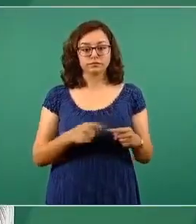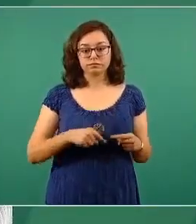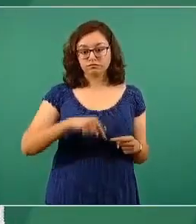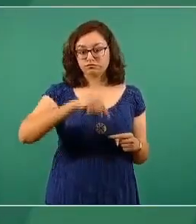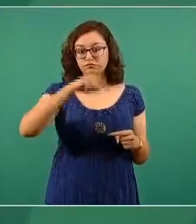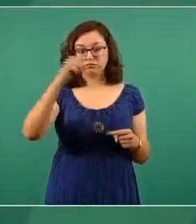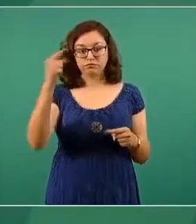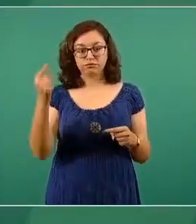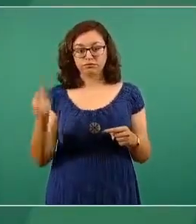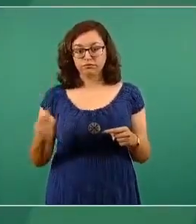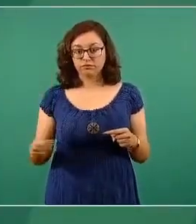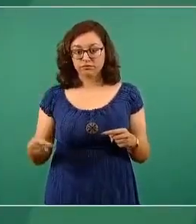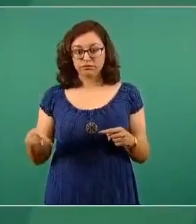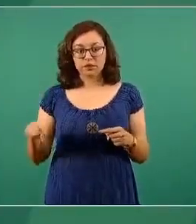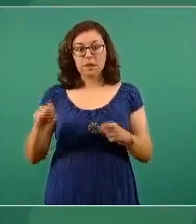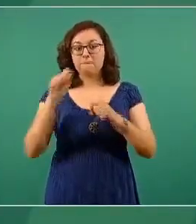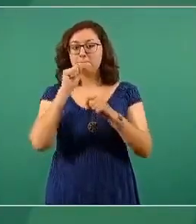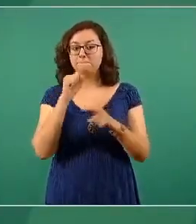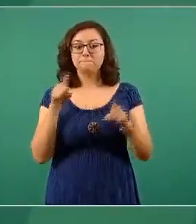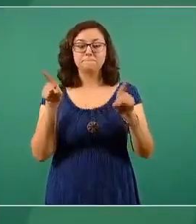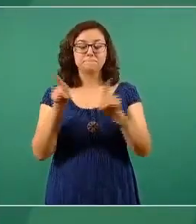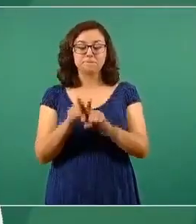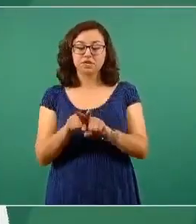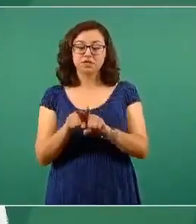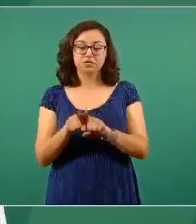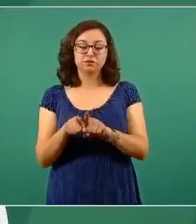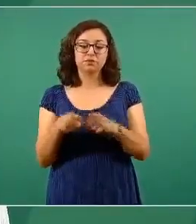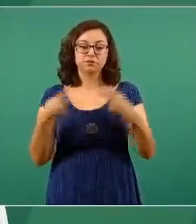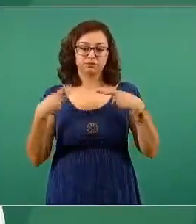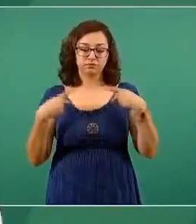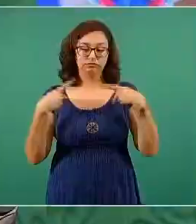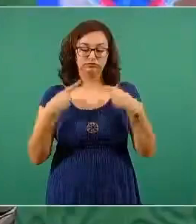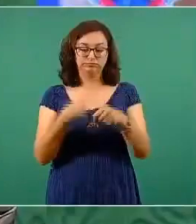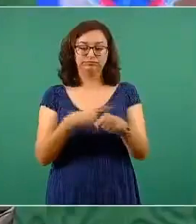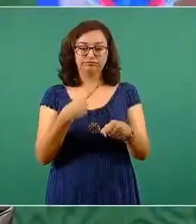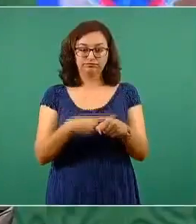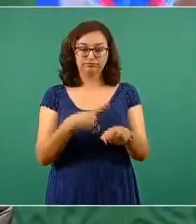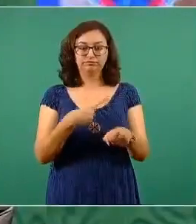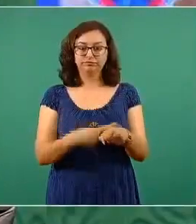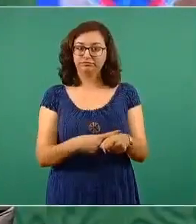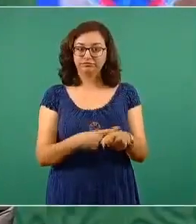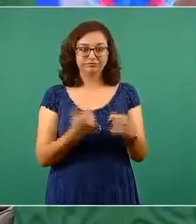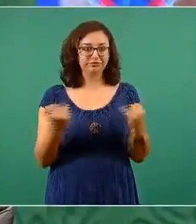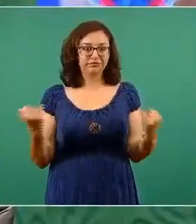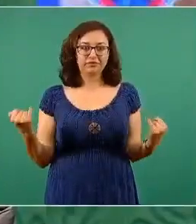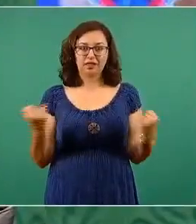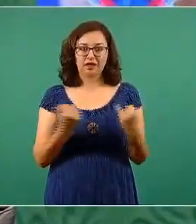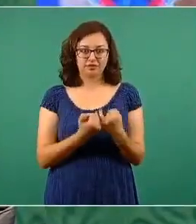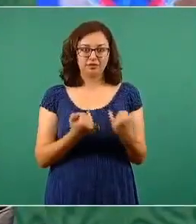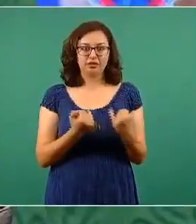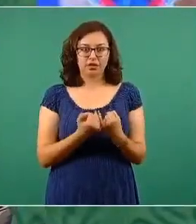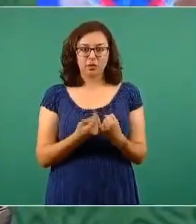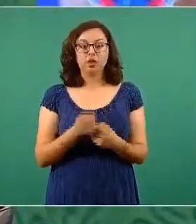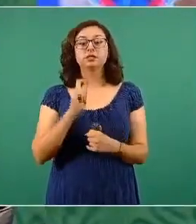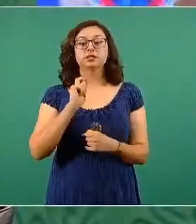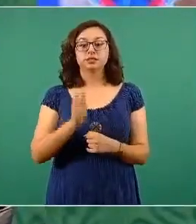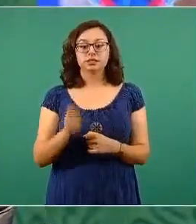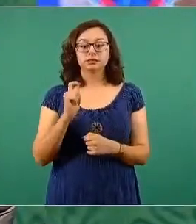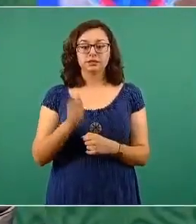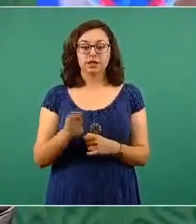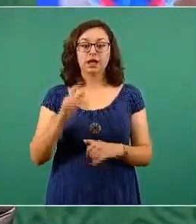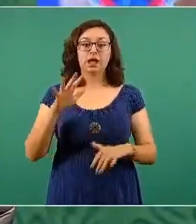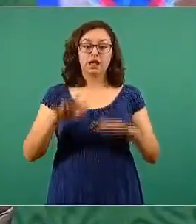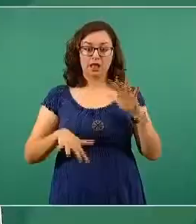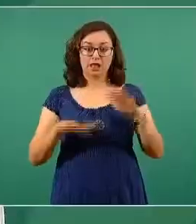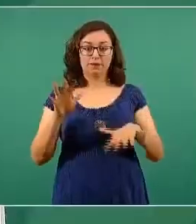es un espejo al que teníamos previamente, obviamente con el incremento correspondiente. ¿Esto qué quiere decir? Que en un